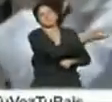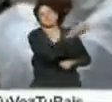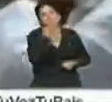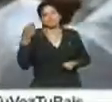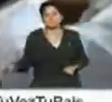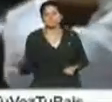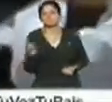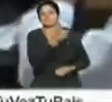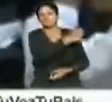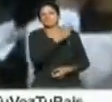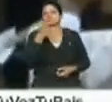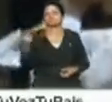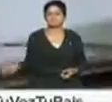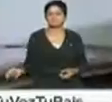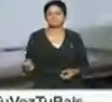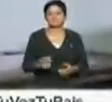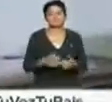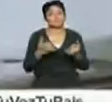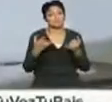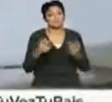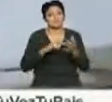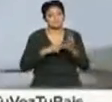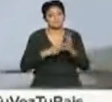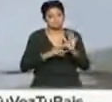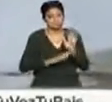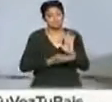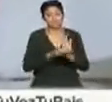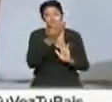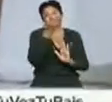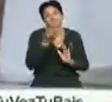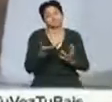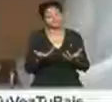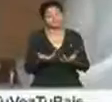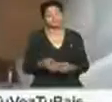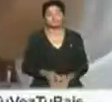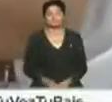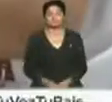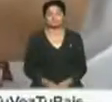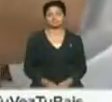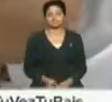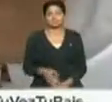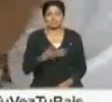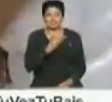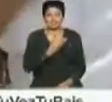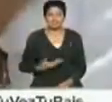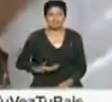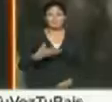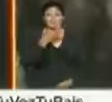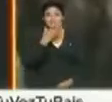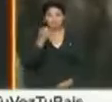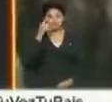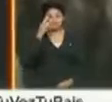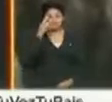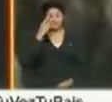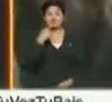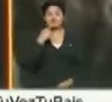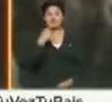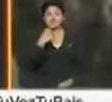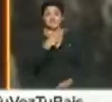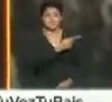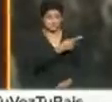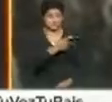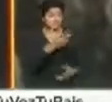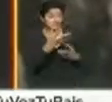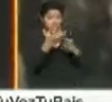o beneficiarios del seguro privado hasta el monto contratado. Ante esto, el primer mandatario añadió que para ser rentables,